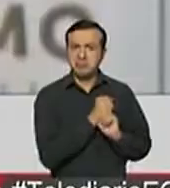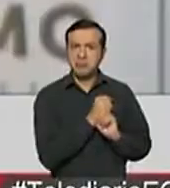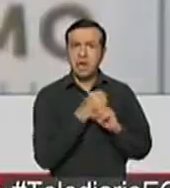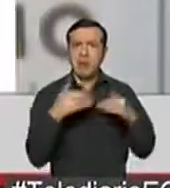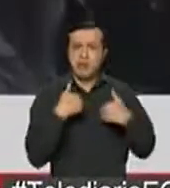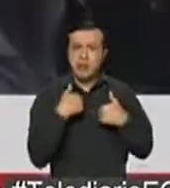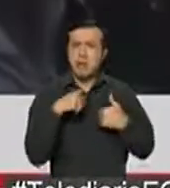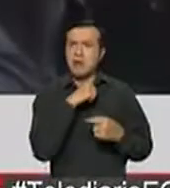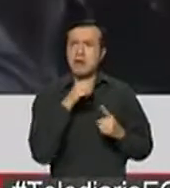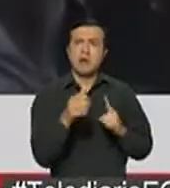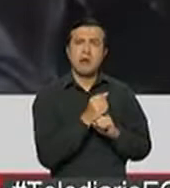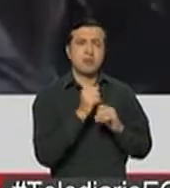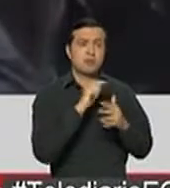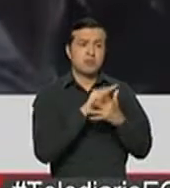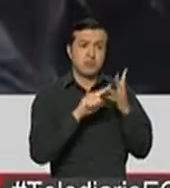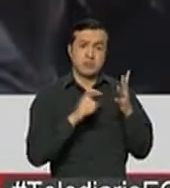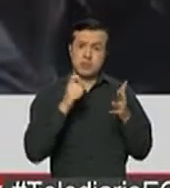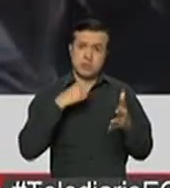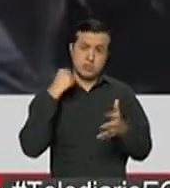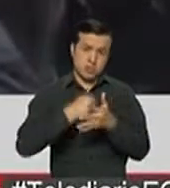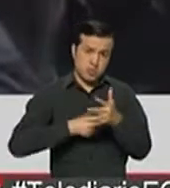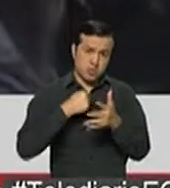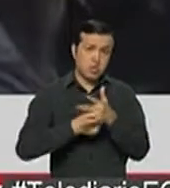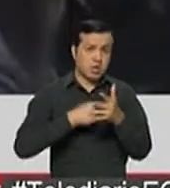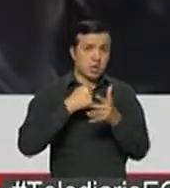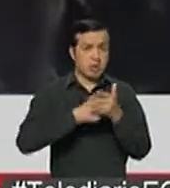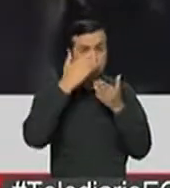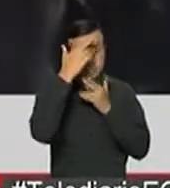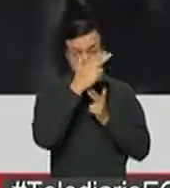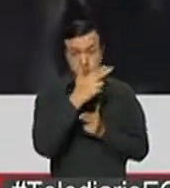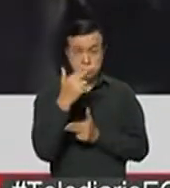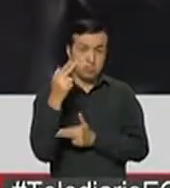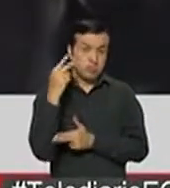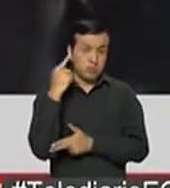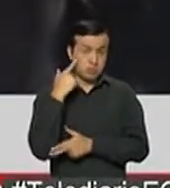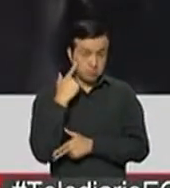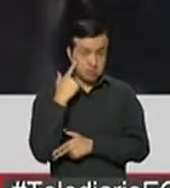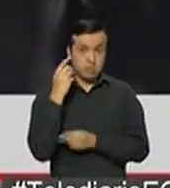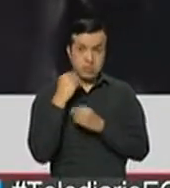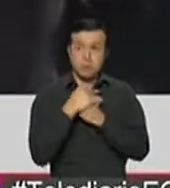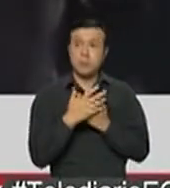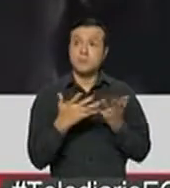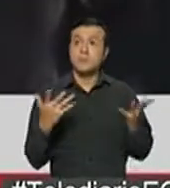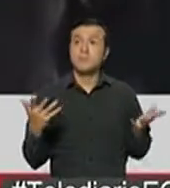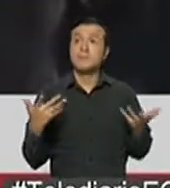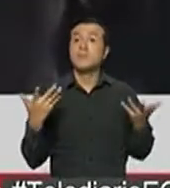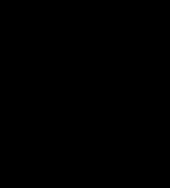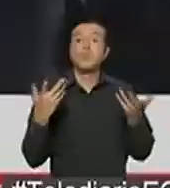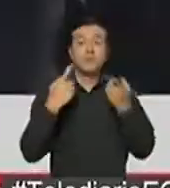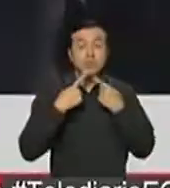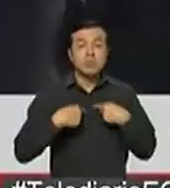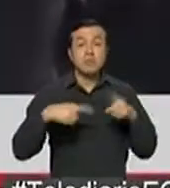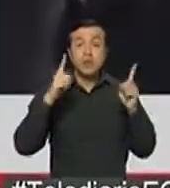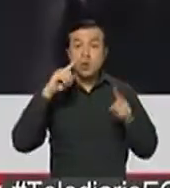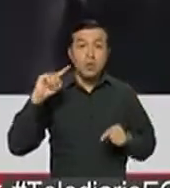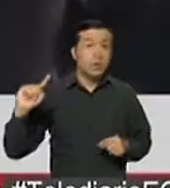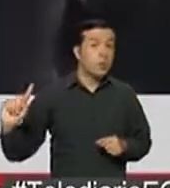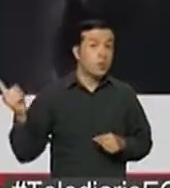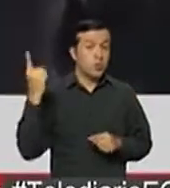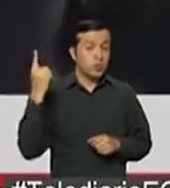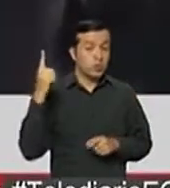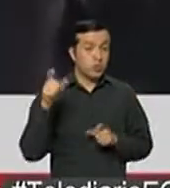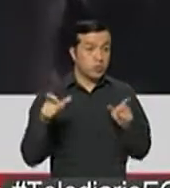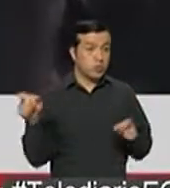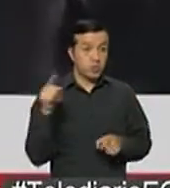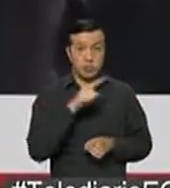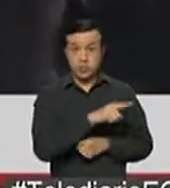especies. Debemos seguir luchando contra el terrorismo donde aparezca. Y no me refiero solamente a aquellos